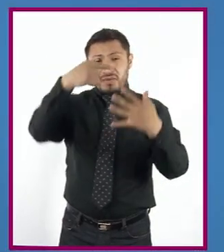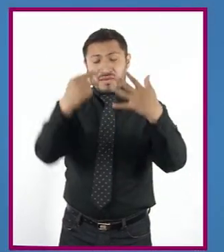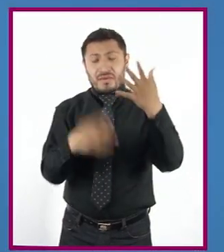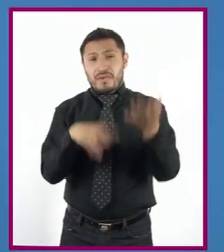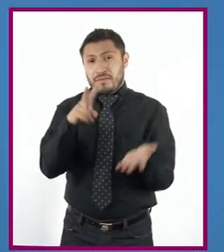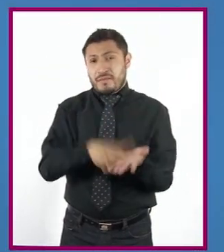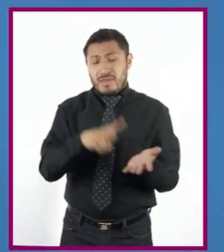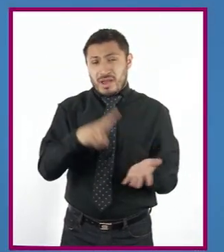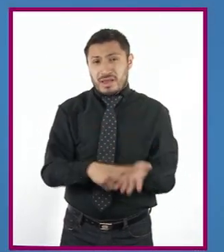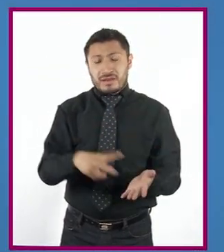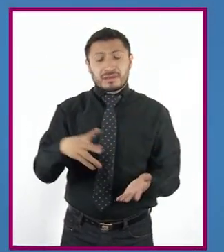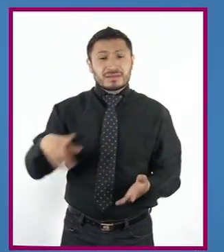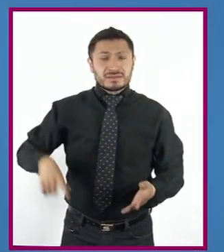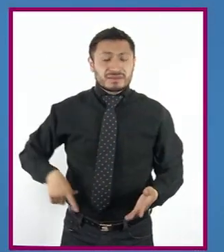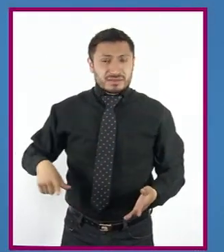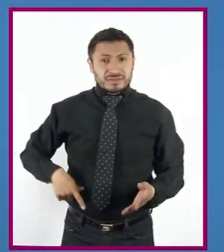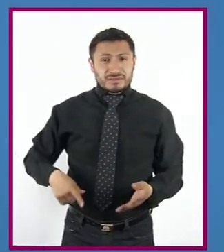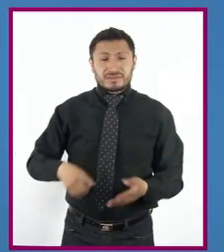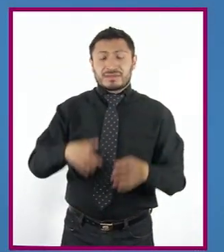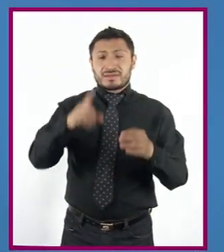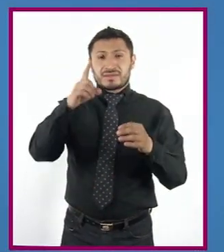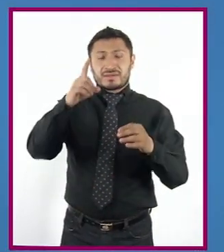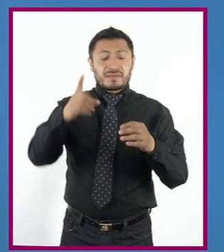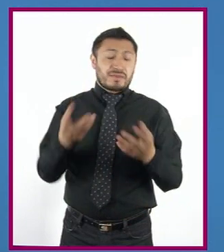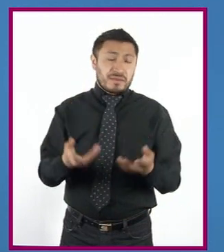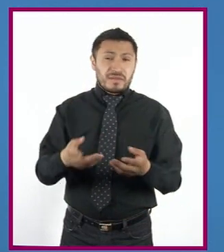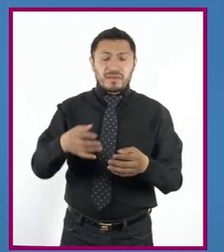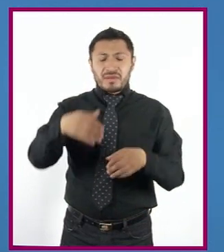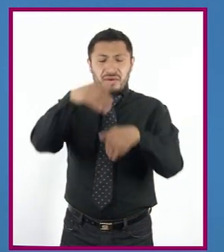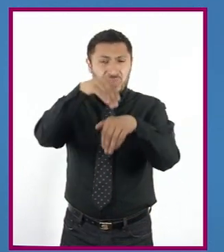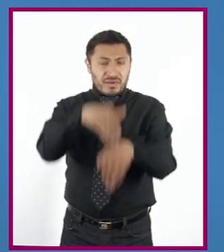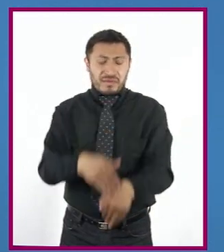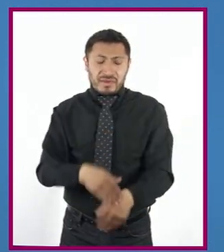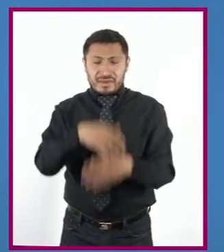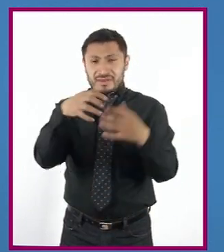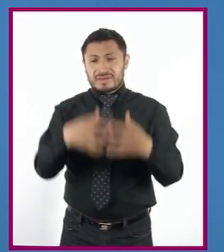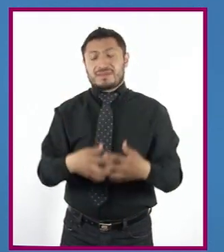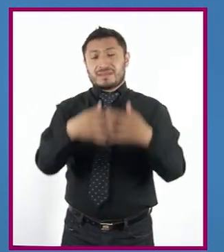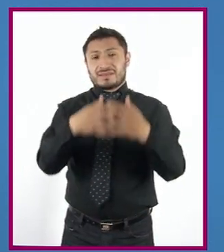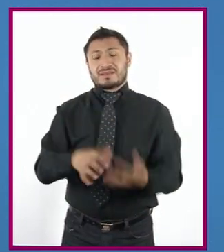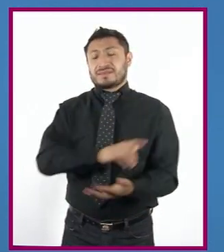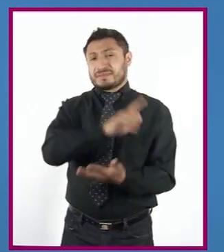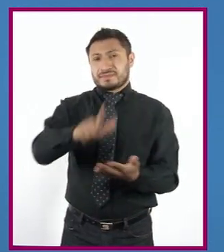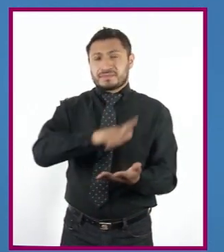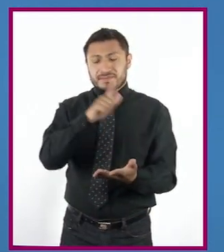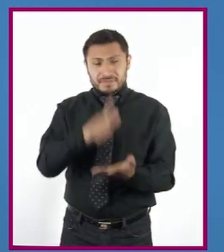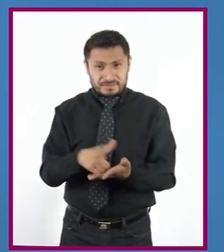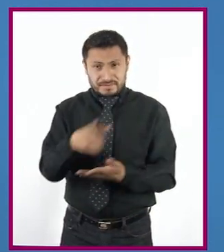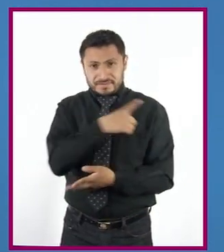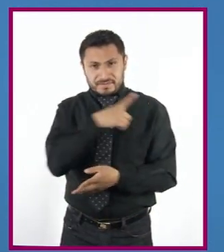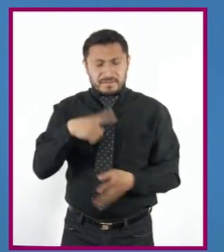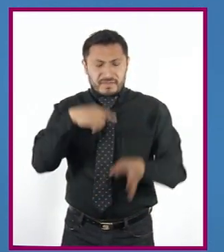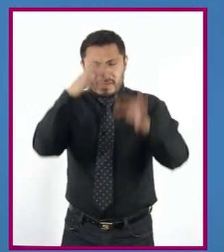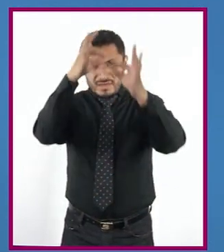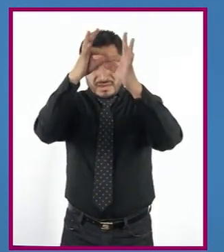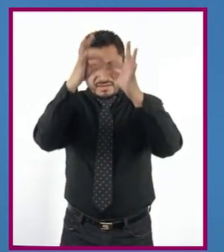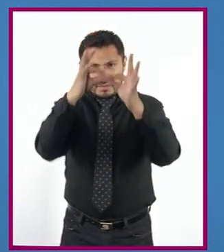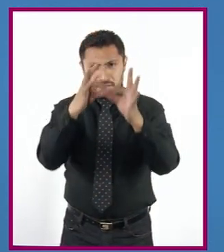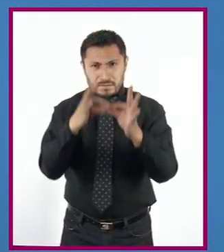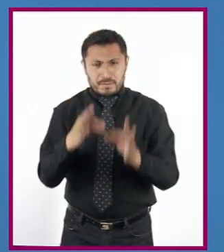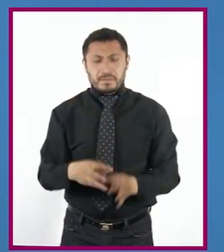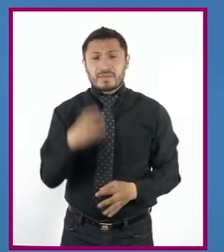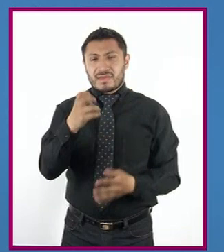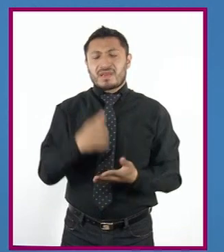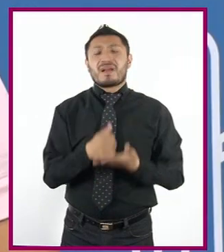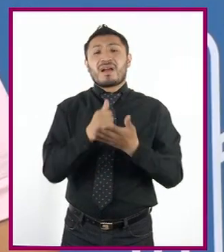el Estado de Derecho, el cual obedece a un sistema de leyes que deben ser cumplidas, lo que permite que